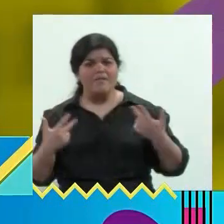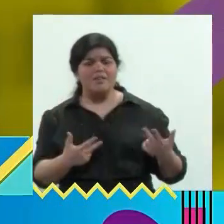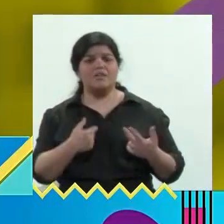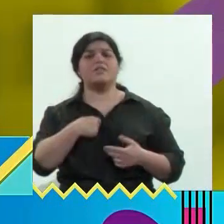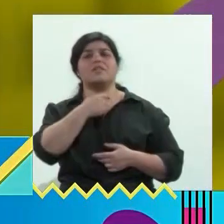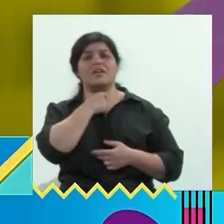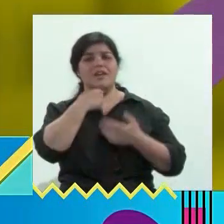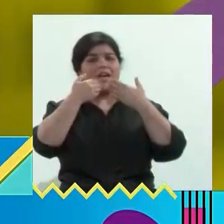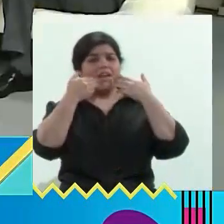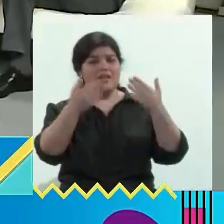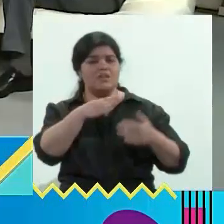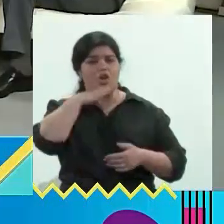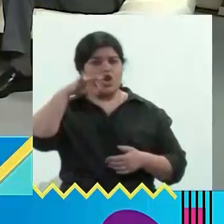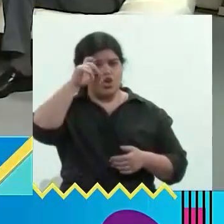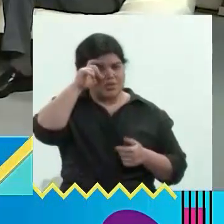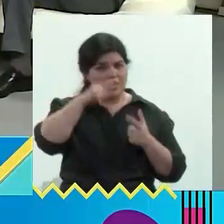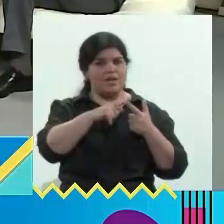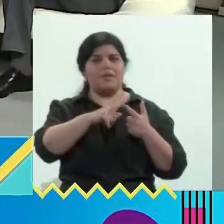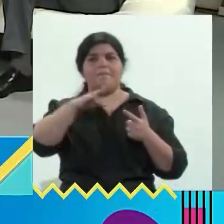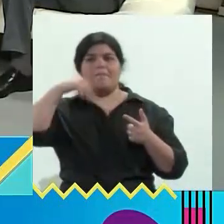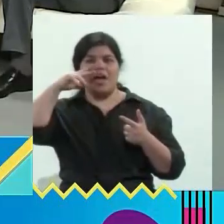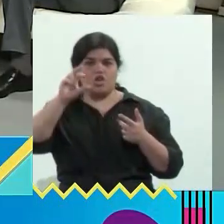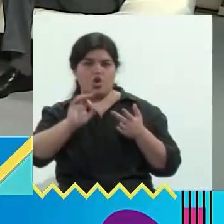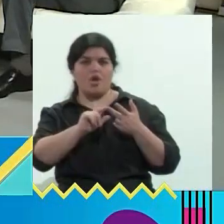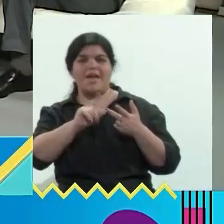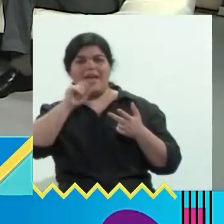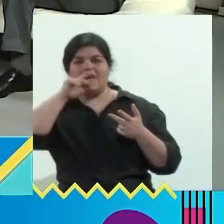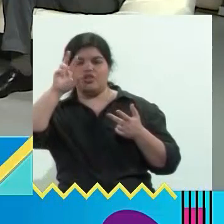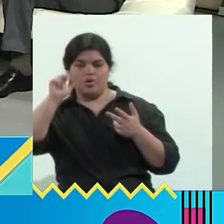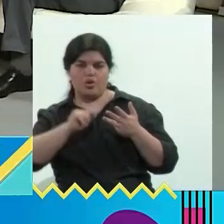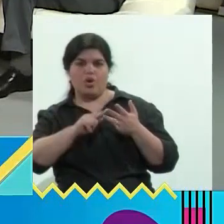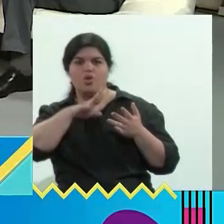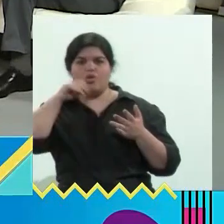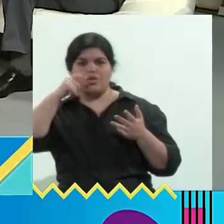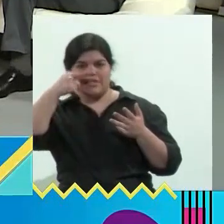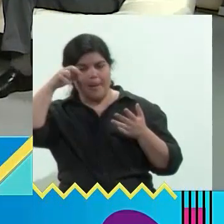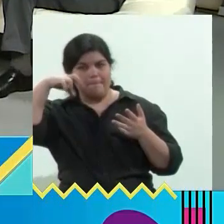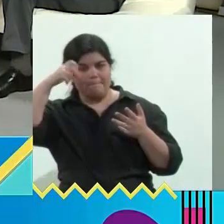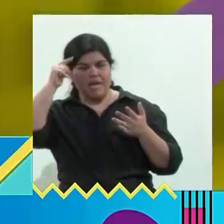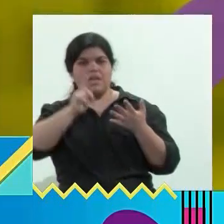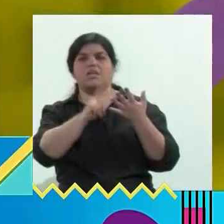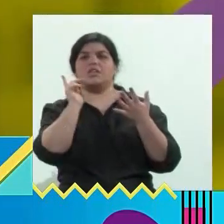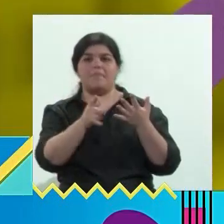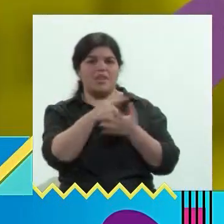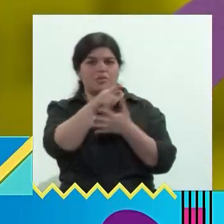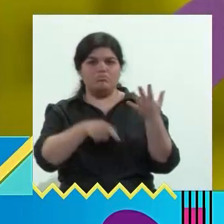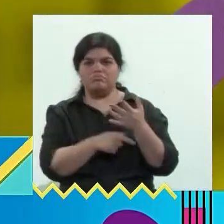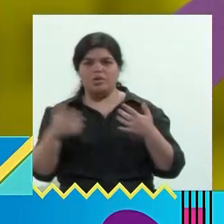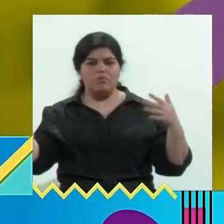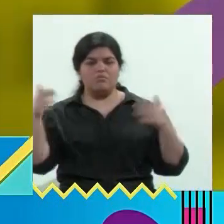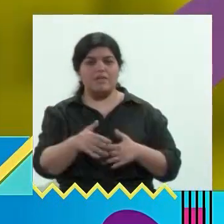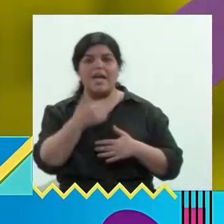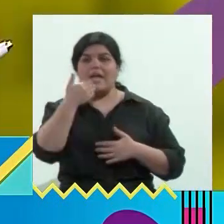a ustedes, José María, Mario, Héctor, muchísimas gracias, a Josep también, a Daniel por haber estado presente y bueno, y por dejar abierto cada vez